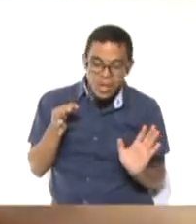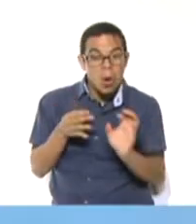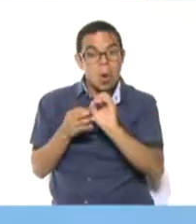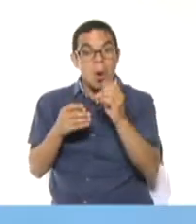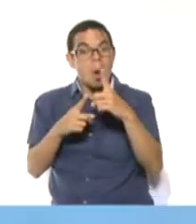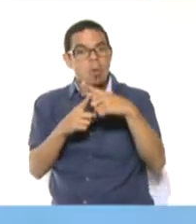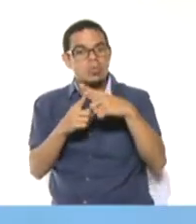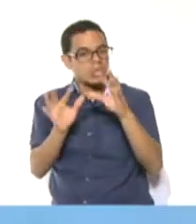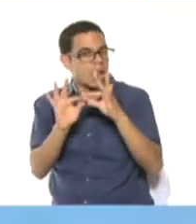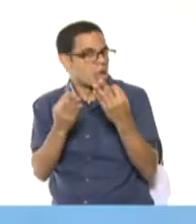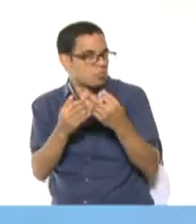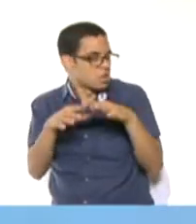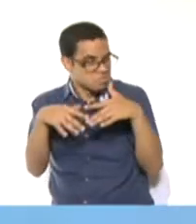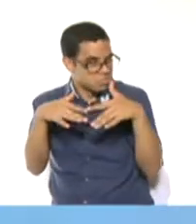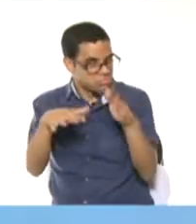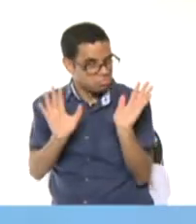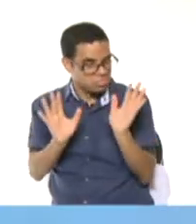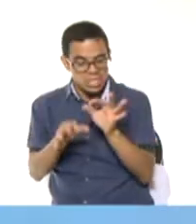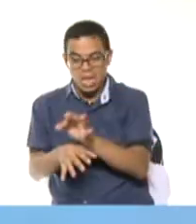disfruten.